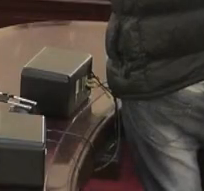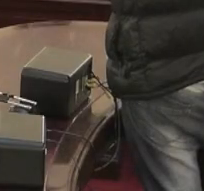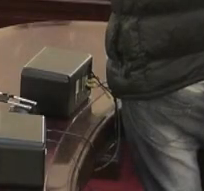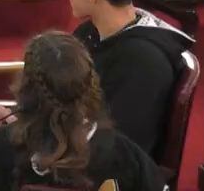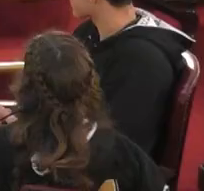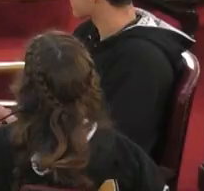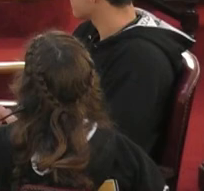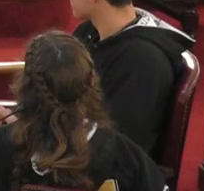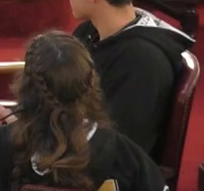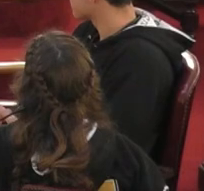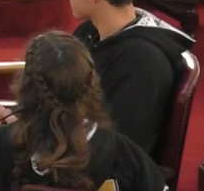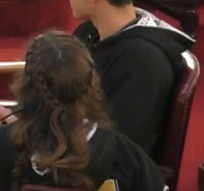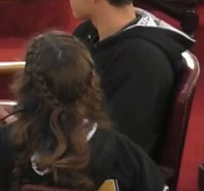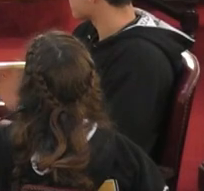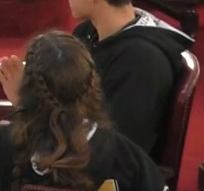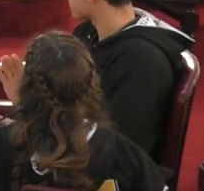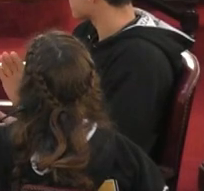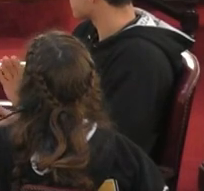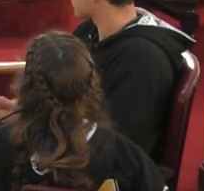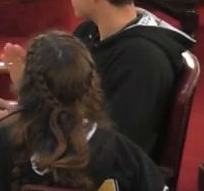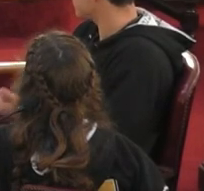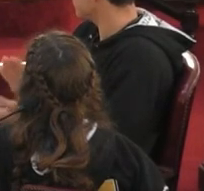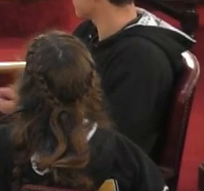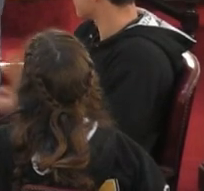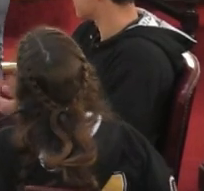Diputado Franco Bianchi.